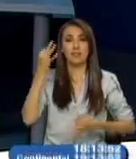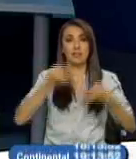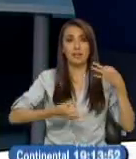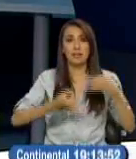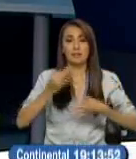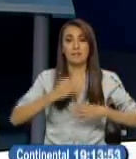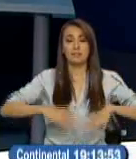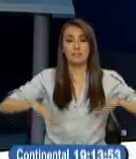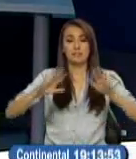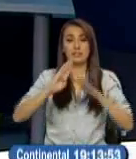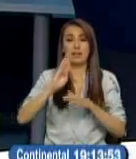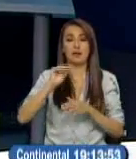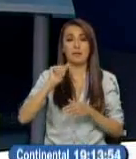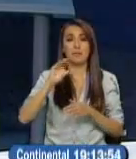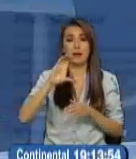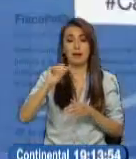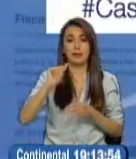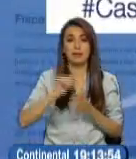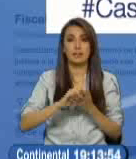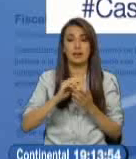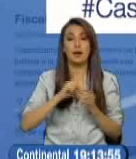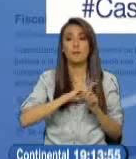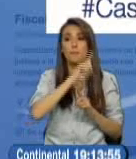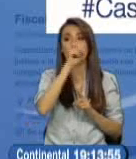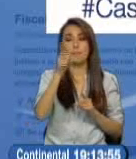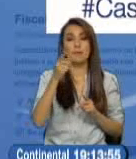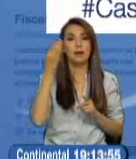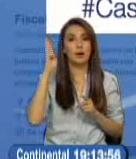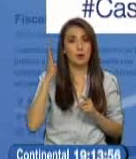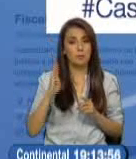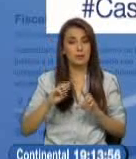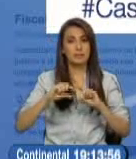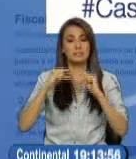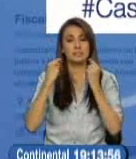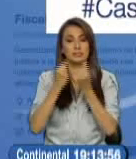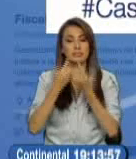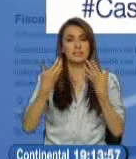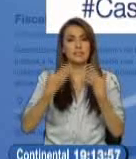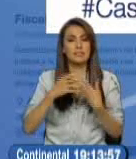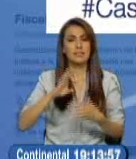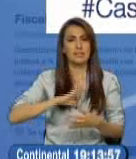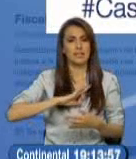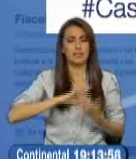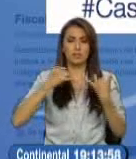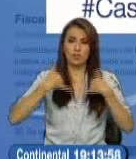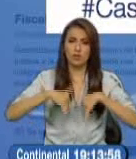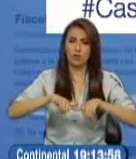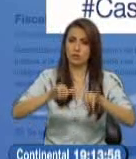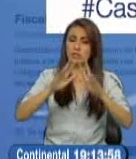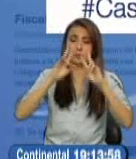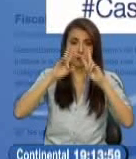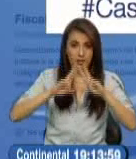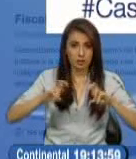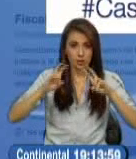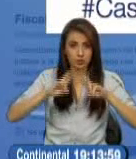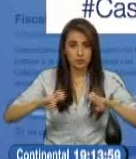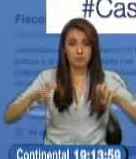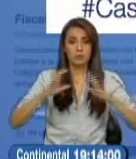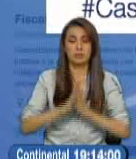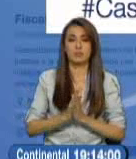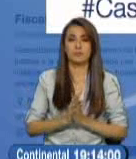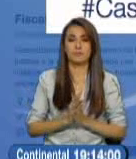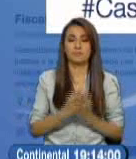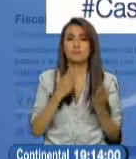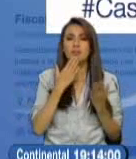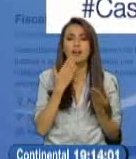de la Nación, Carlos Vaca Mancheno, viajó a Brasil acompañado de un equipo técnico. El propósito es continuar con las investigaciones en el caso Odebrecht.